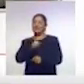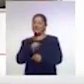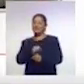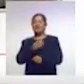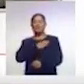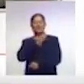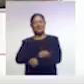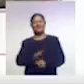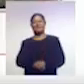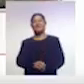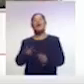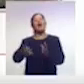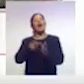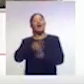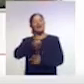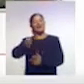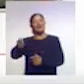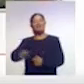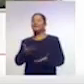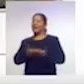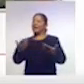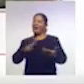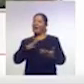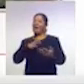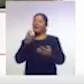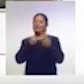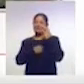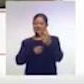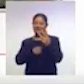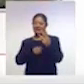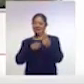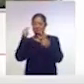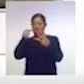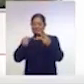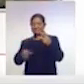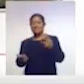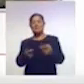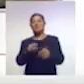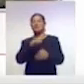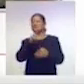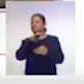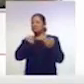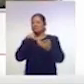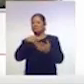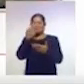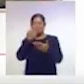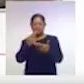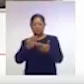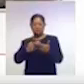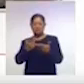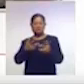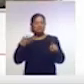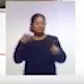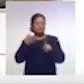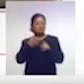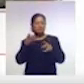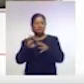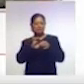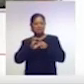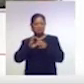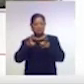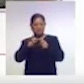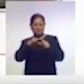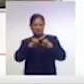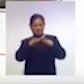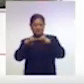tal, Carla? Te saludo de nueva cuenta. Bueno, pues ahora traemos tres opciones, todas ellas pictóricas, todas relacionadas con las artes plásticas. Vamos a empezar con